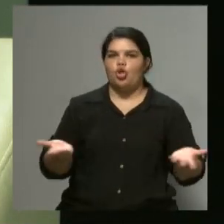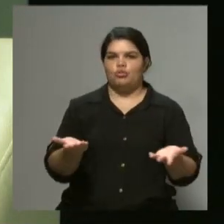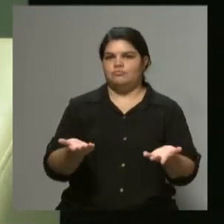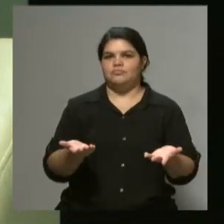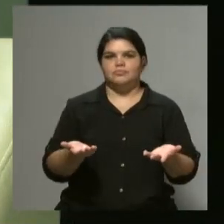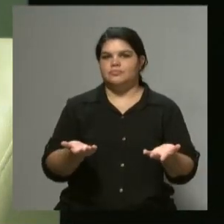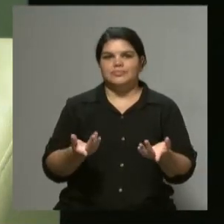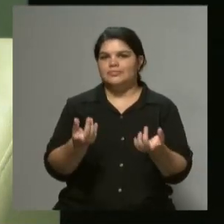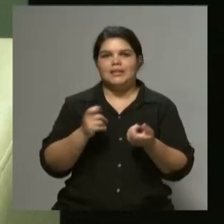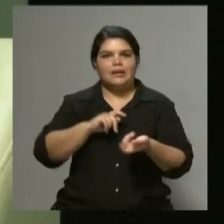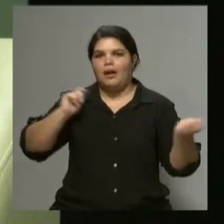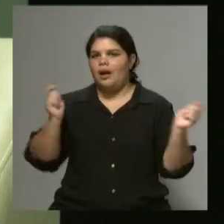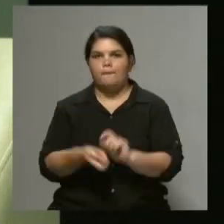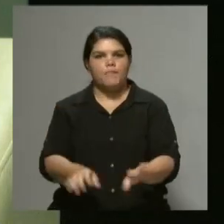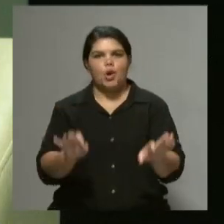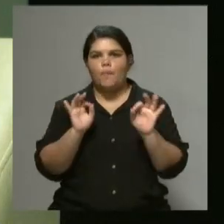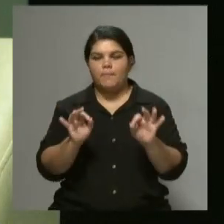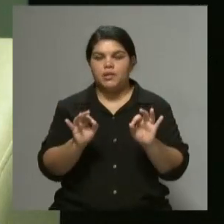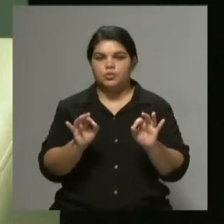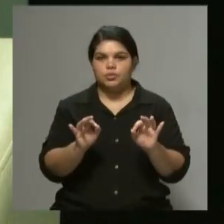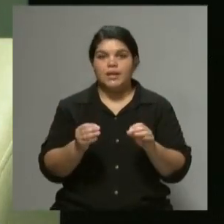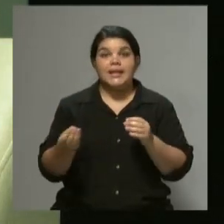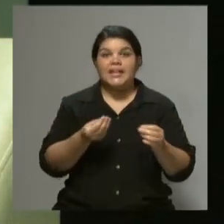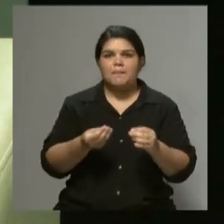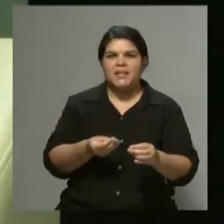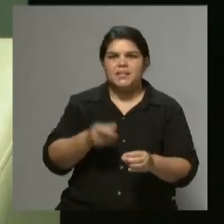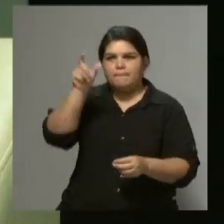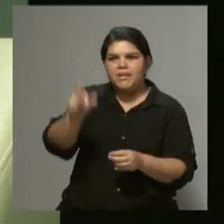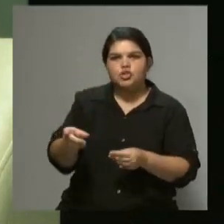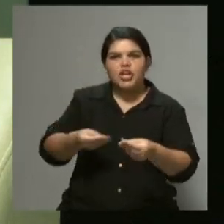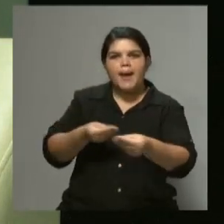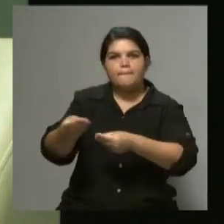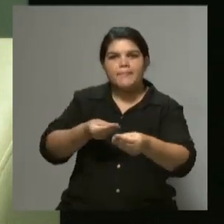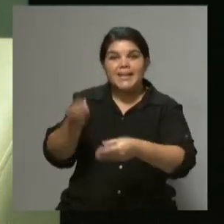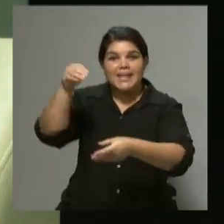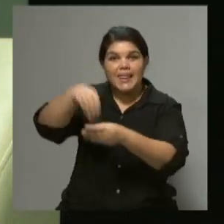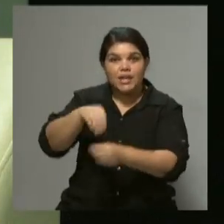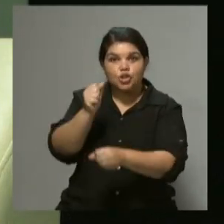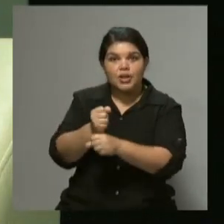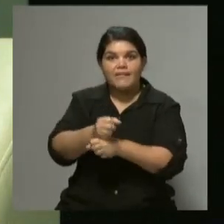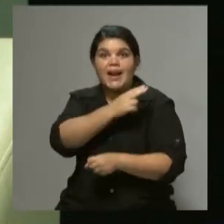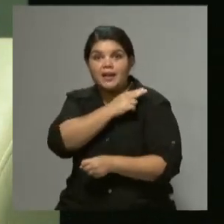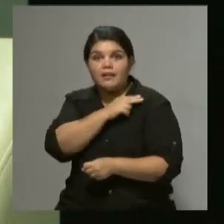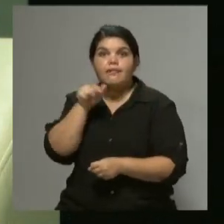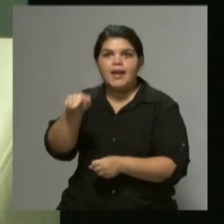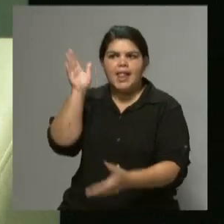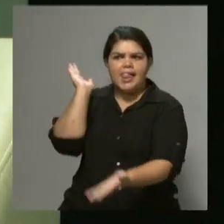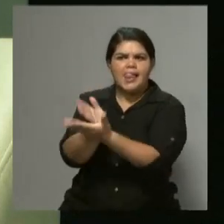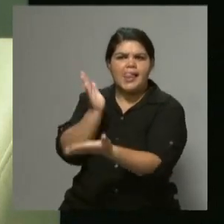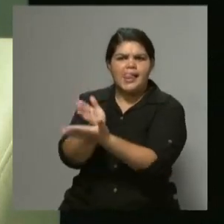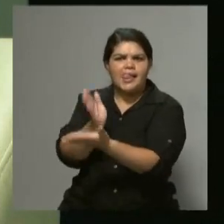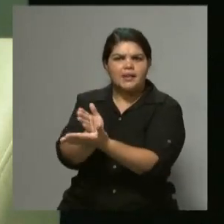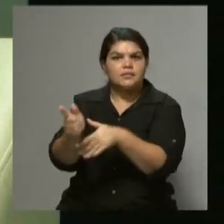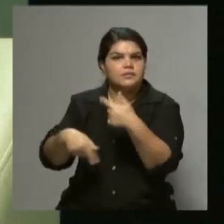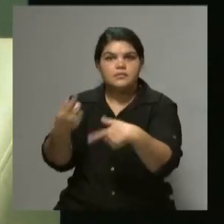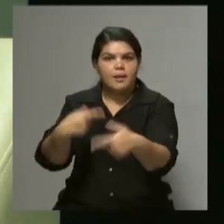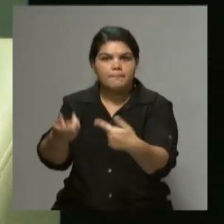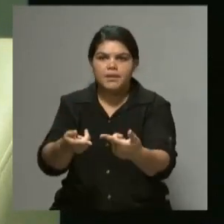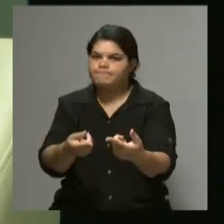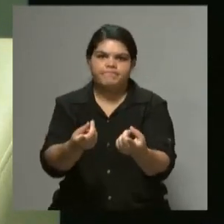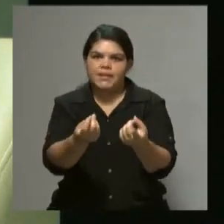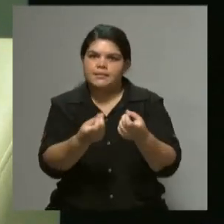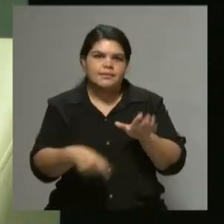¿sí? Se lo castiga y en realidad es el que da trabajo. Uh-huh. Es el que da trabajo, es el que paga los aportes, es el que genera el empleo. Entonces, yo